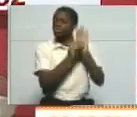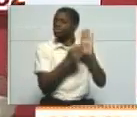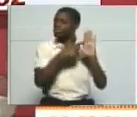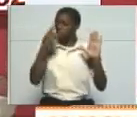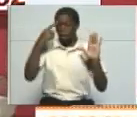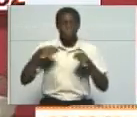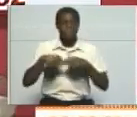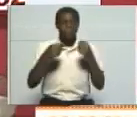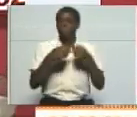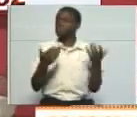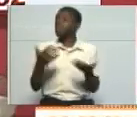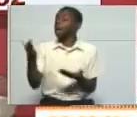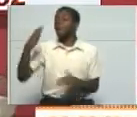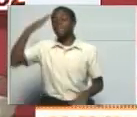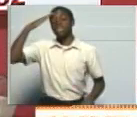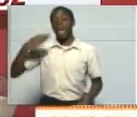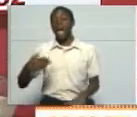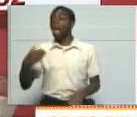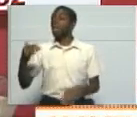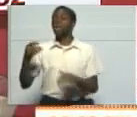la aplicación de los juicios militares.